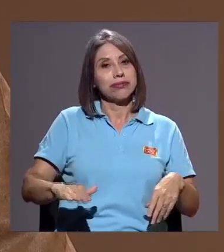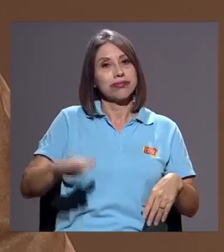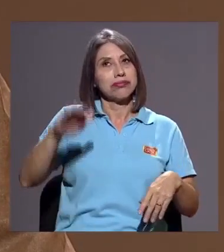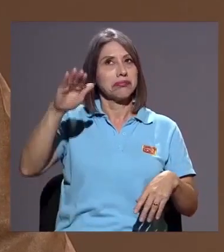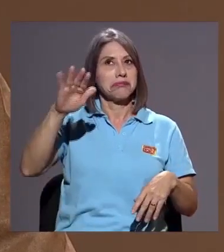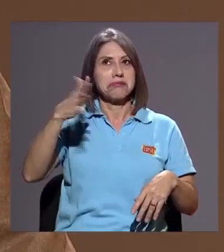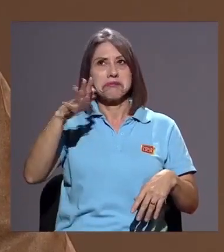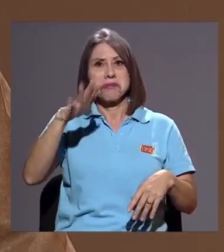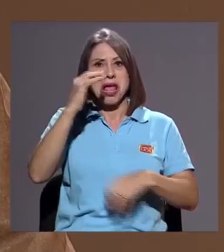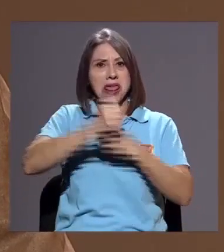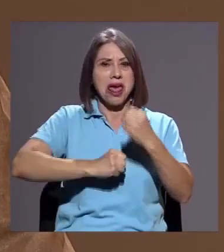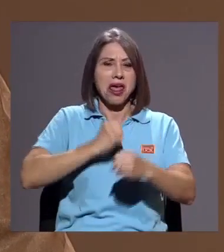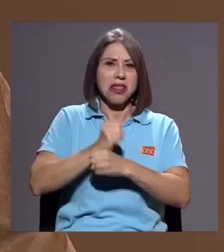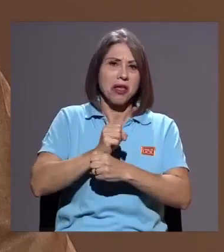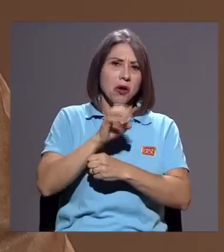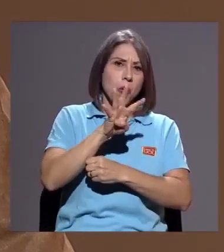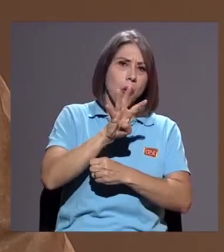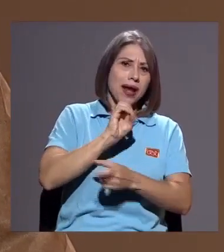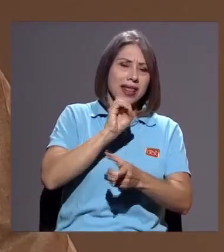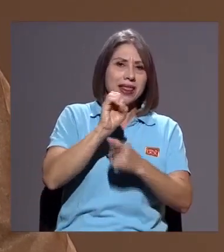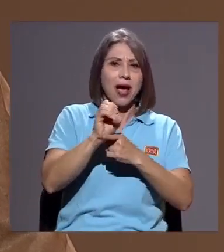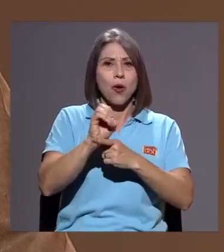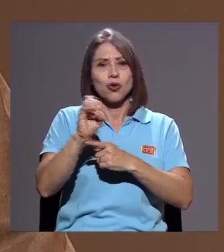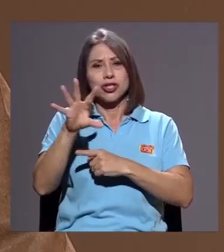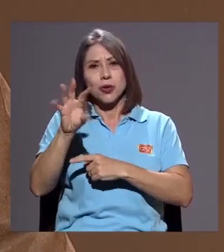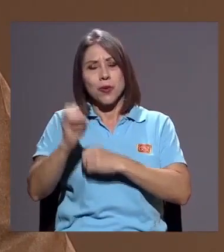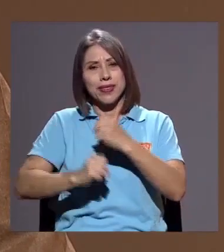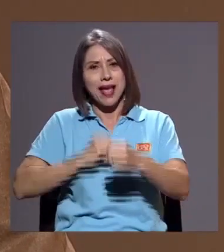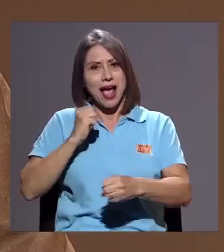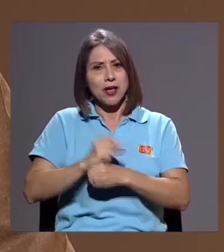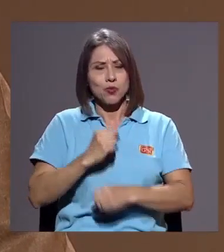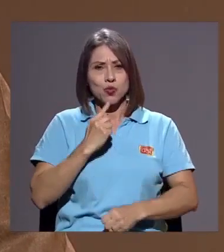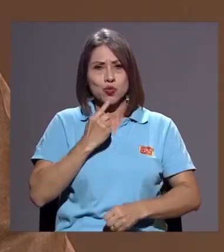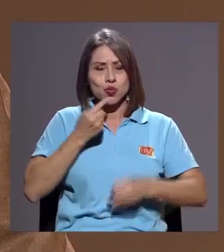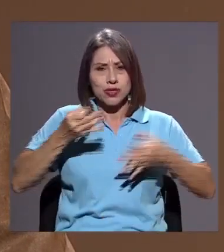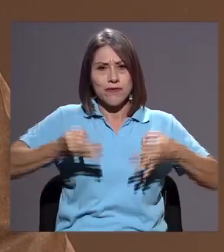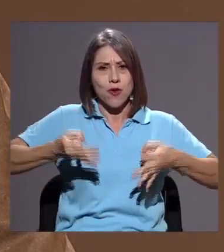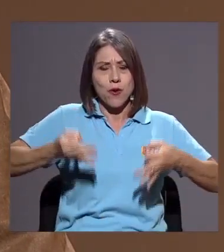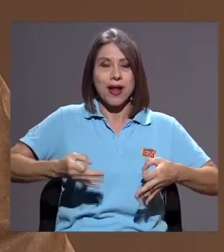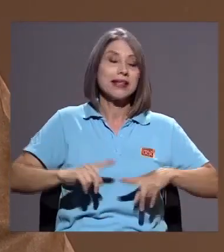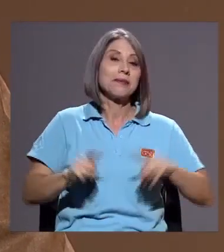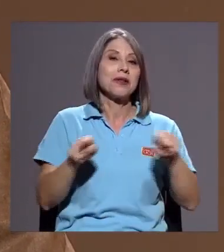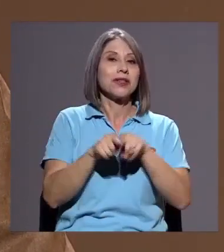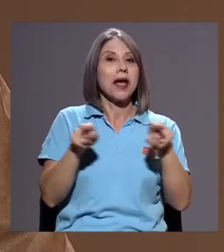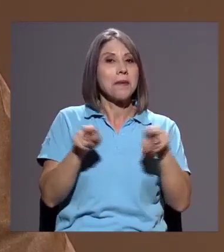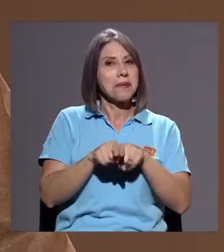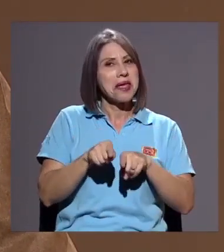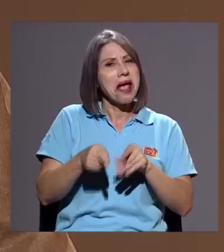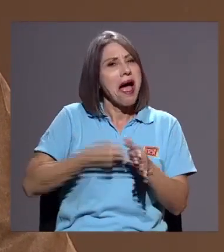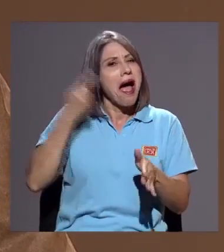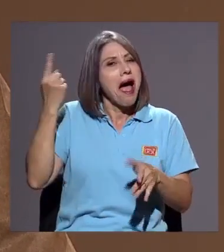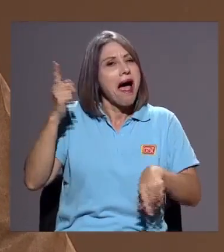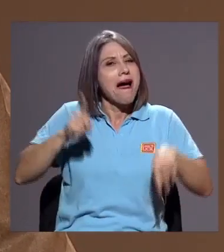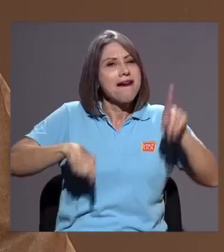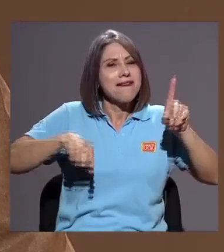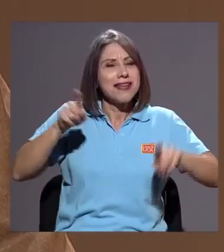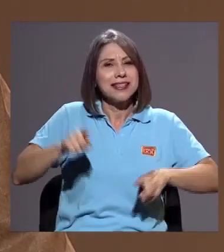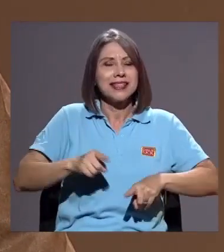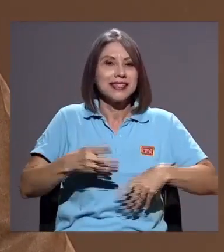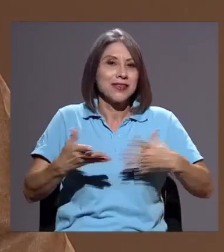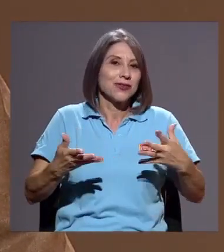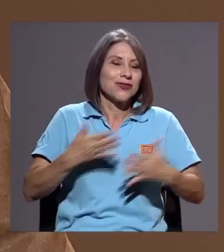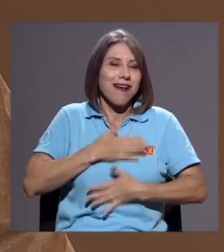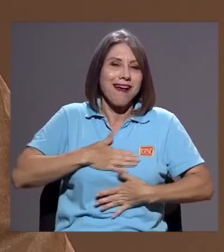entre los 40 y los 50, muy serios, muy formales, pero también se sueltan cuando... Hay un término que